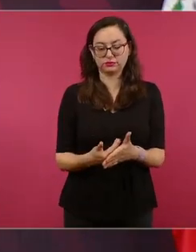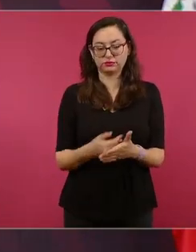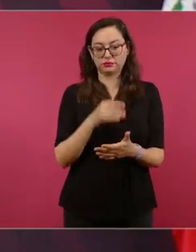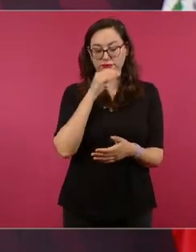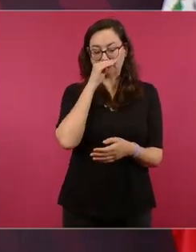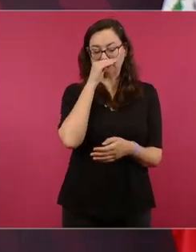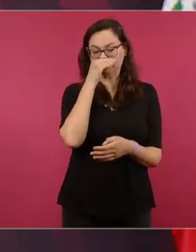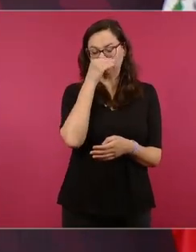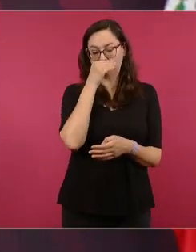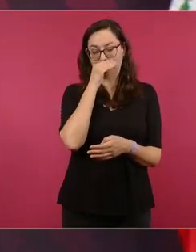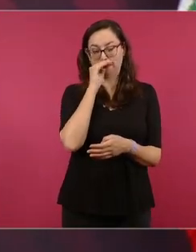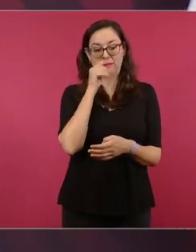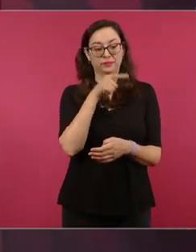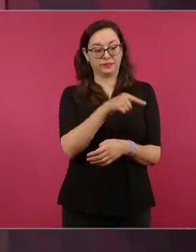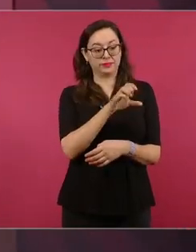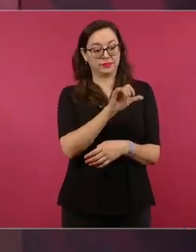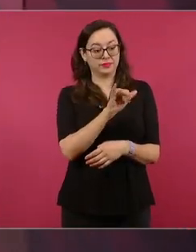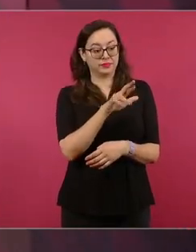si Ciro